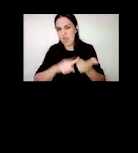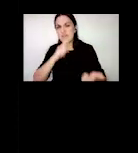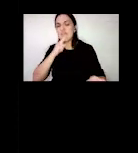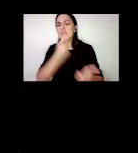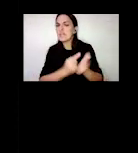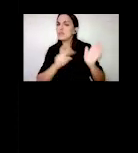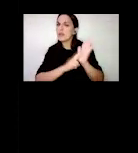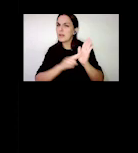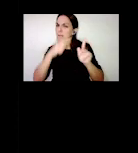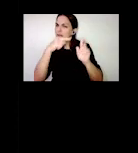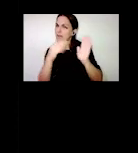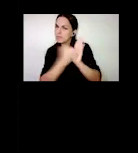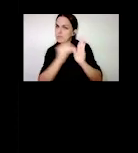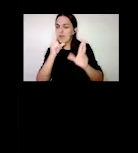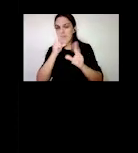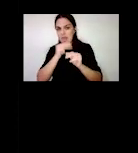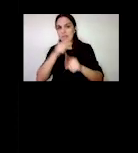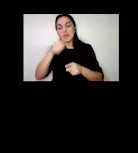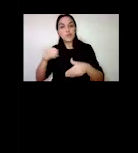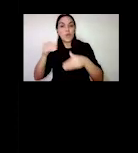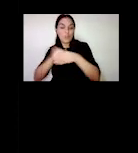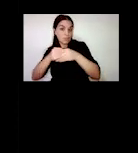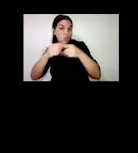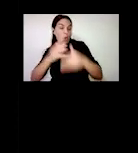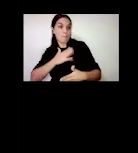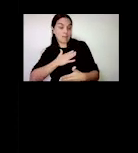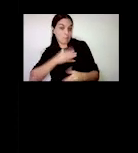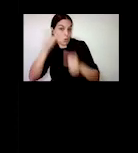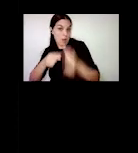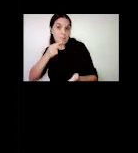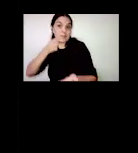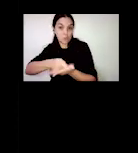reglamentario. ¿Conforman el patrimonio del contribuyente? Sí, claro que lo conforman.